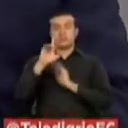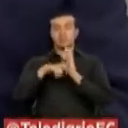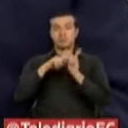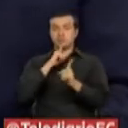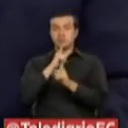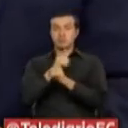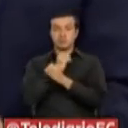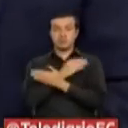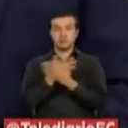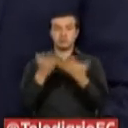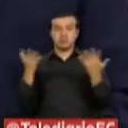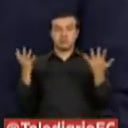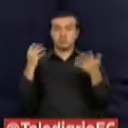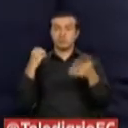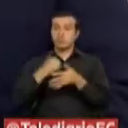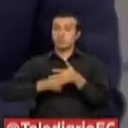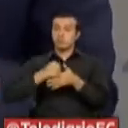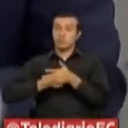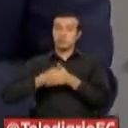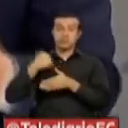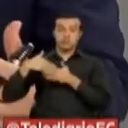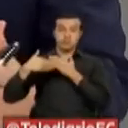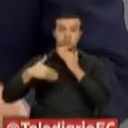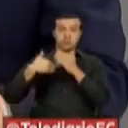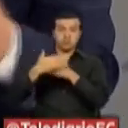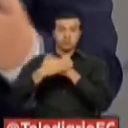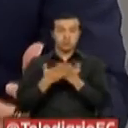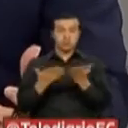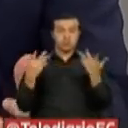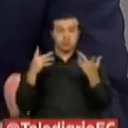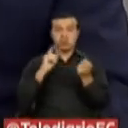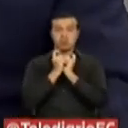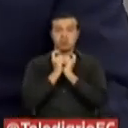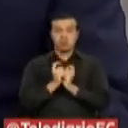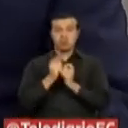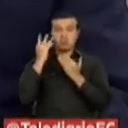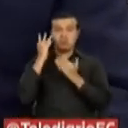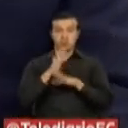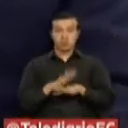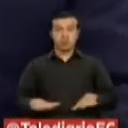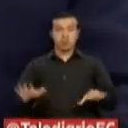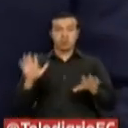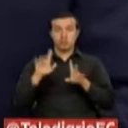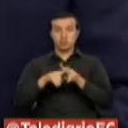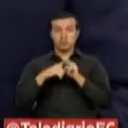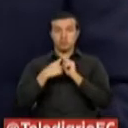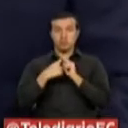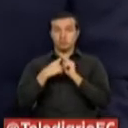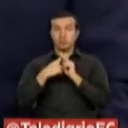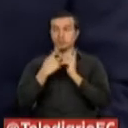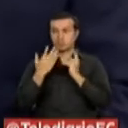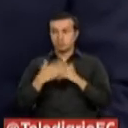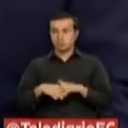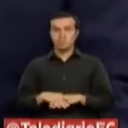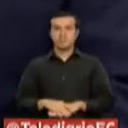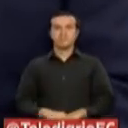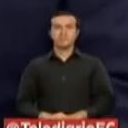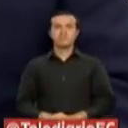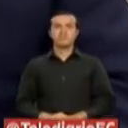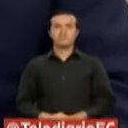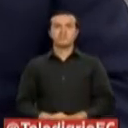7:44. Este es parte de los desafíos por venir en este proceso de renovación política a partir de la consulta popular.